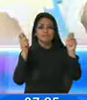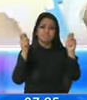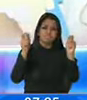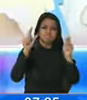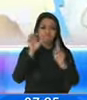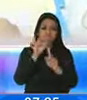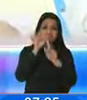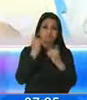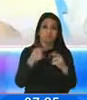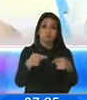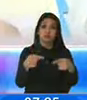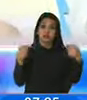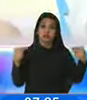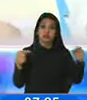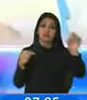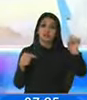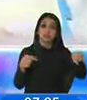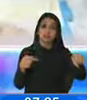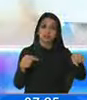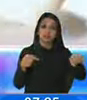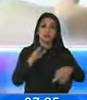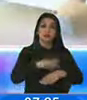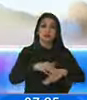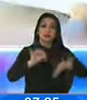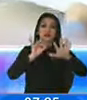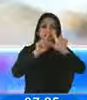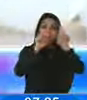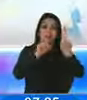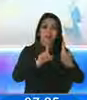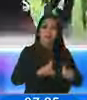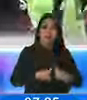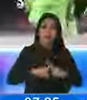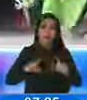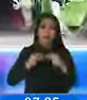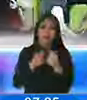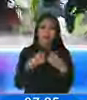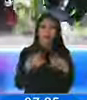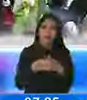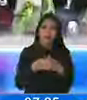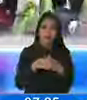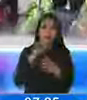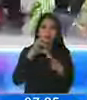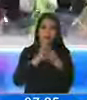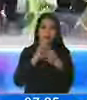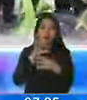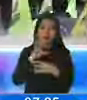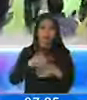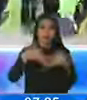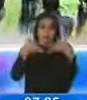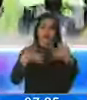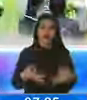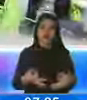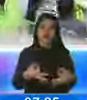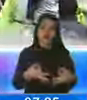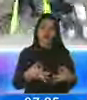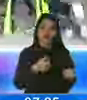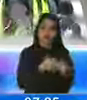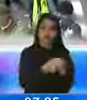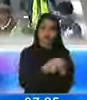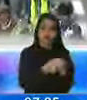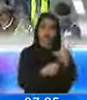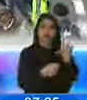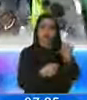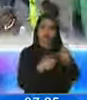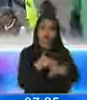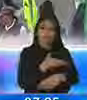ahora la oposición se va por el sí en las 7 preguntas. Mientras, el ala inconforme de Alianza País confirma su postura. Pese a que no